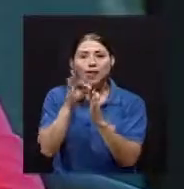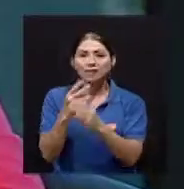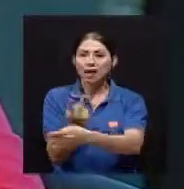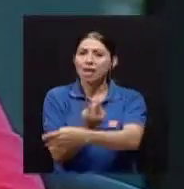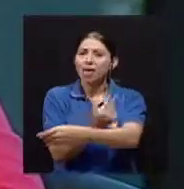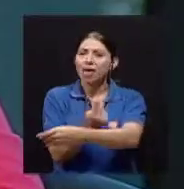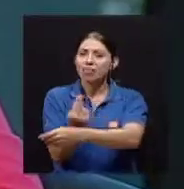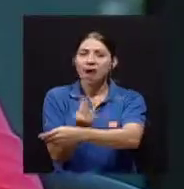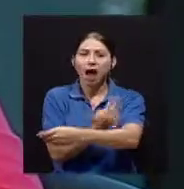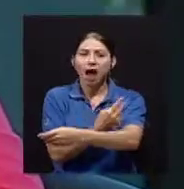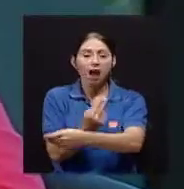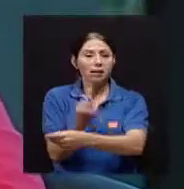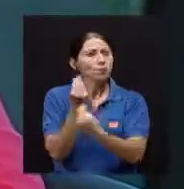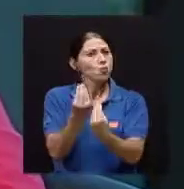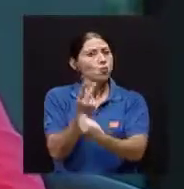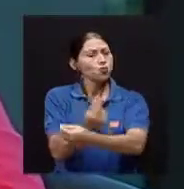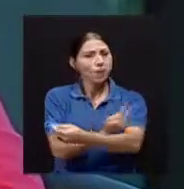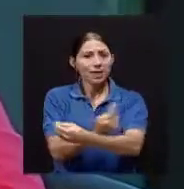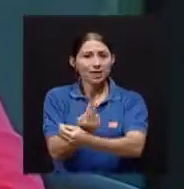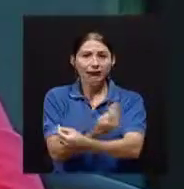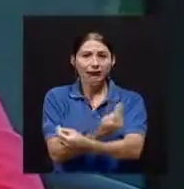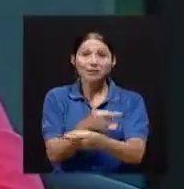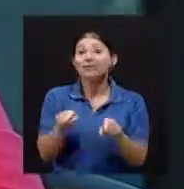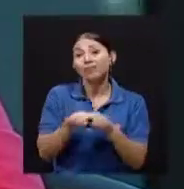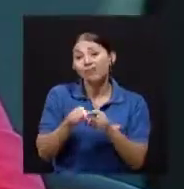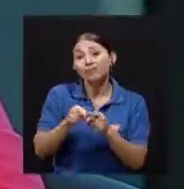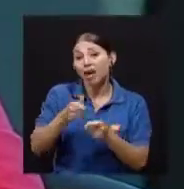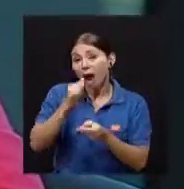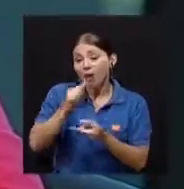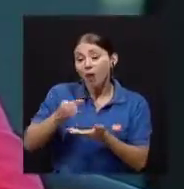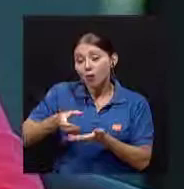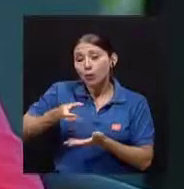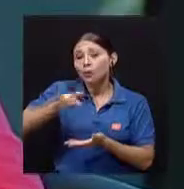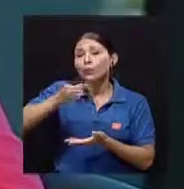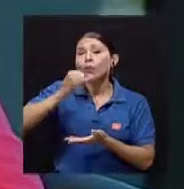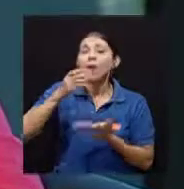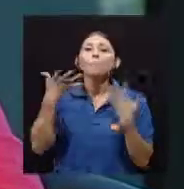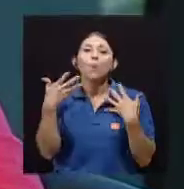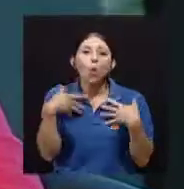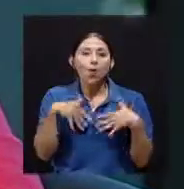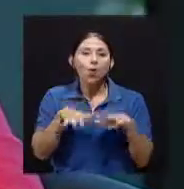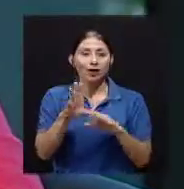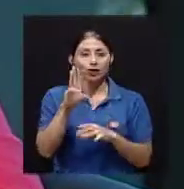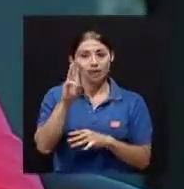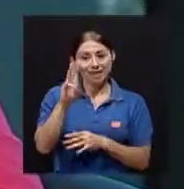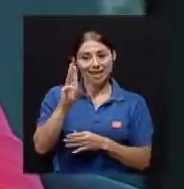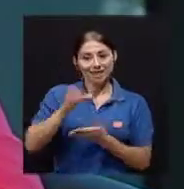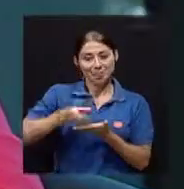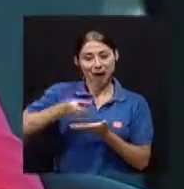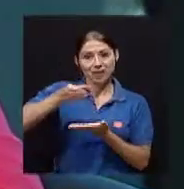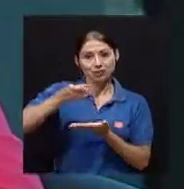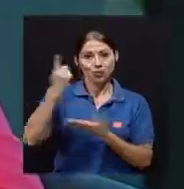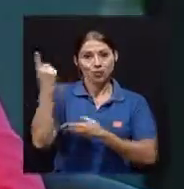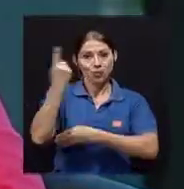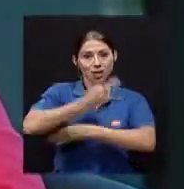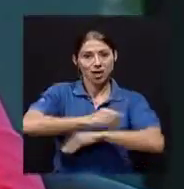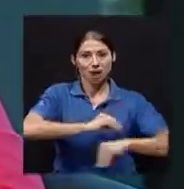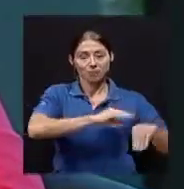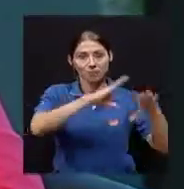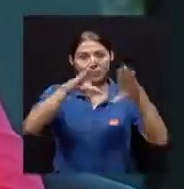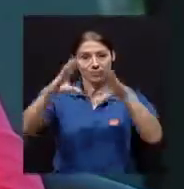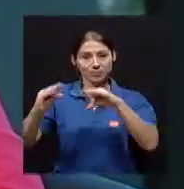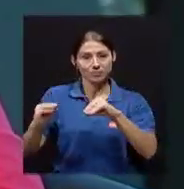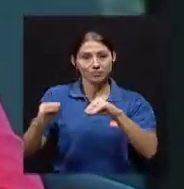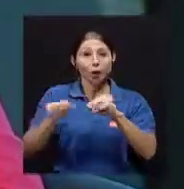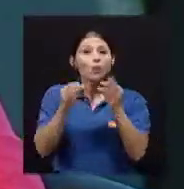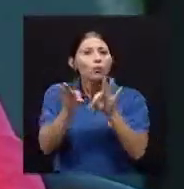sobre todo muchos vegetales. Tomar un poquito más de agua, por lo menos hablamos de 6 vasitos al día, ¿verdad? Es